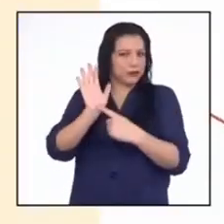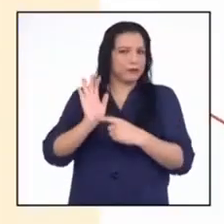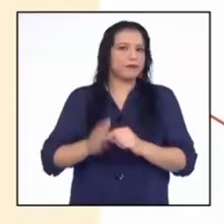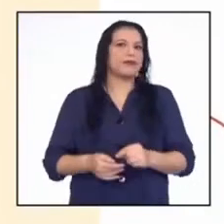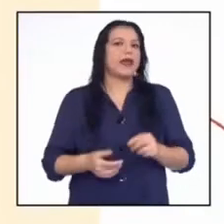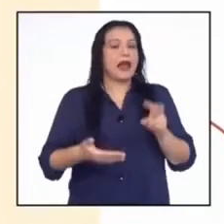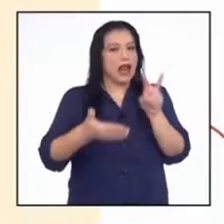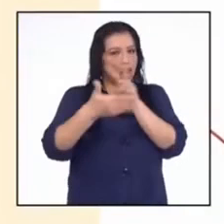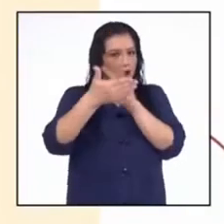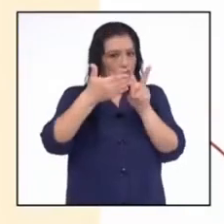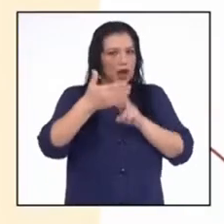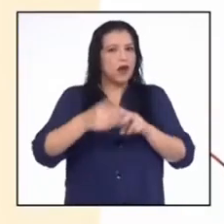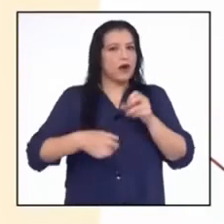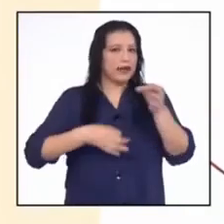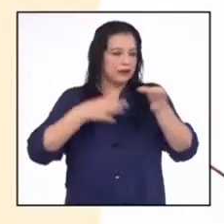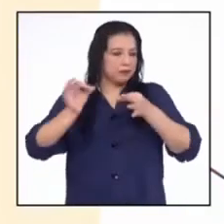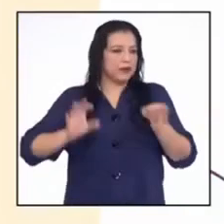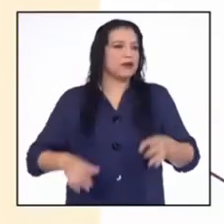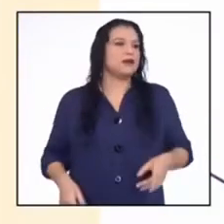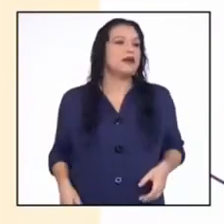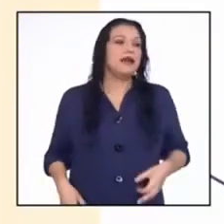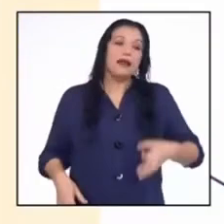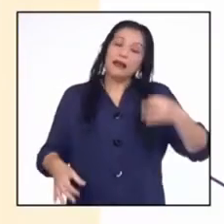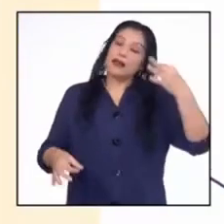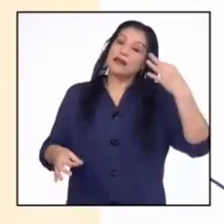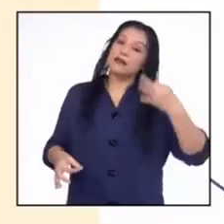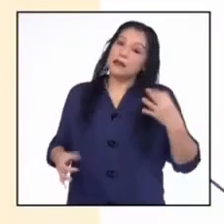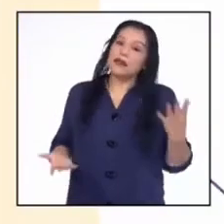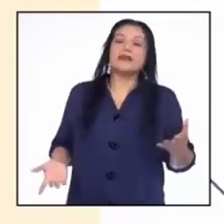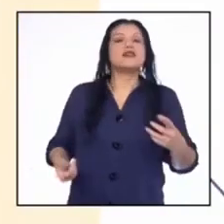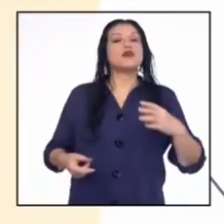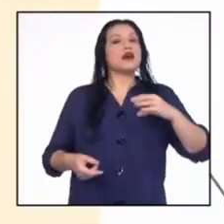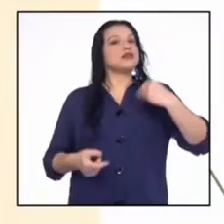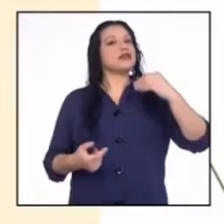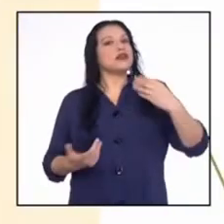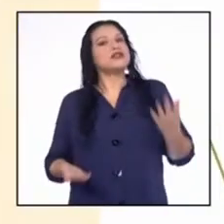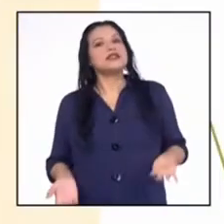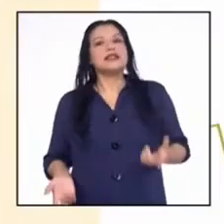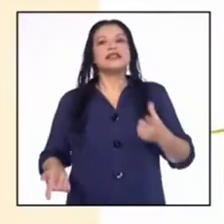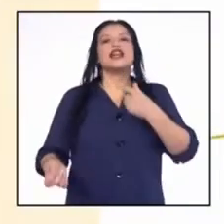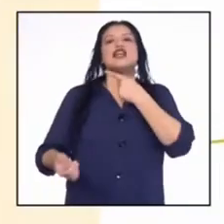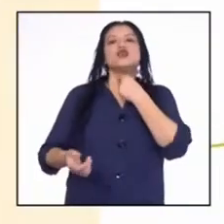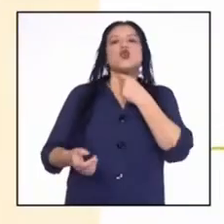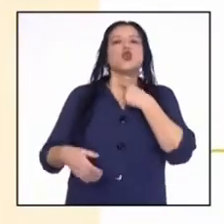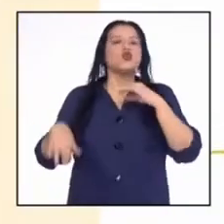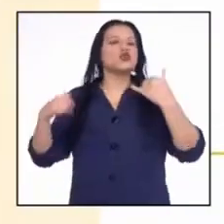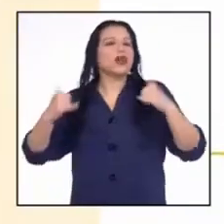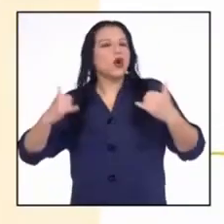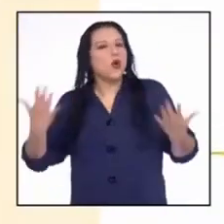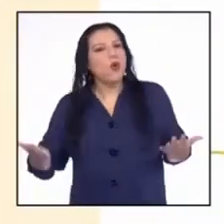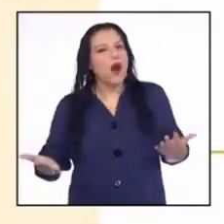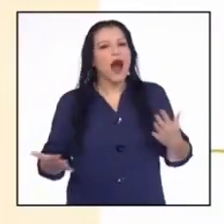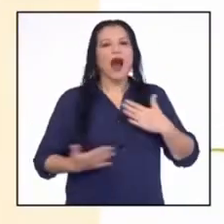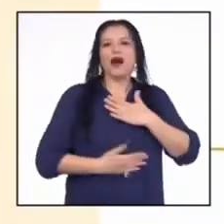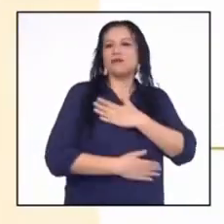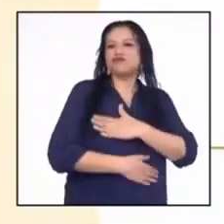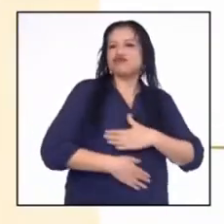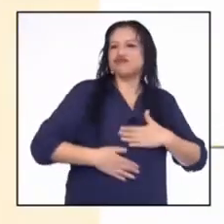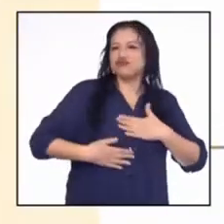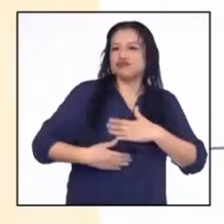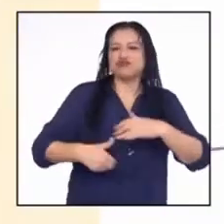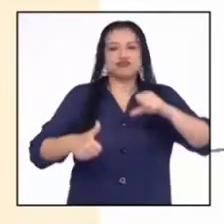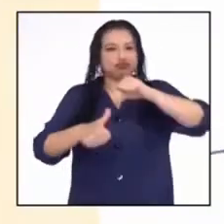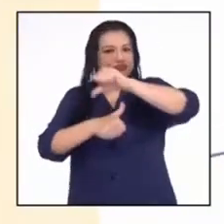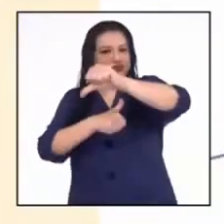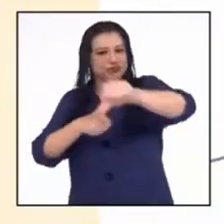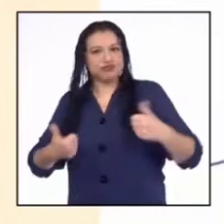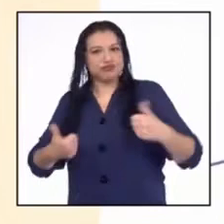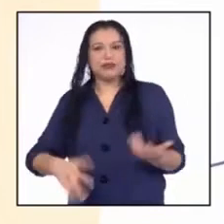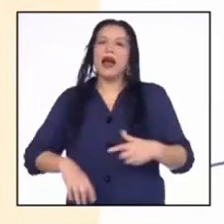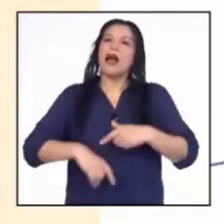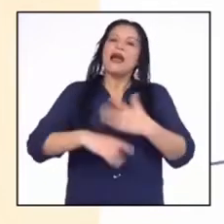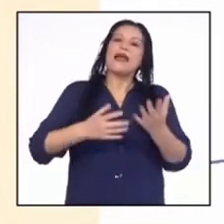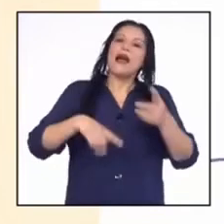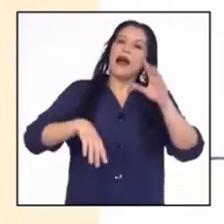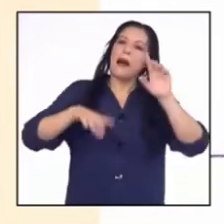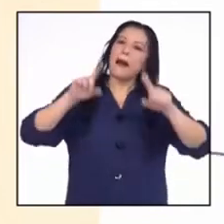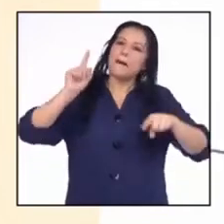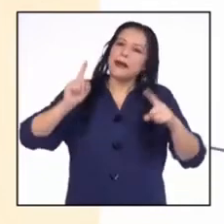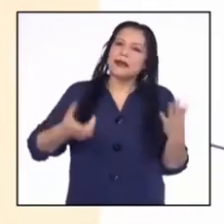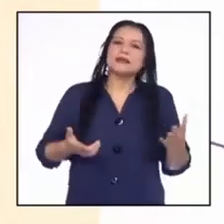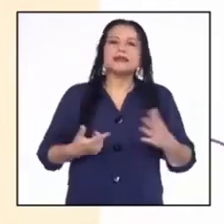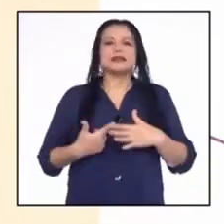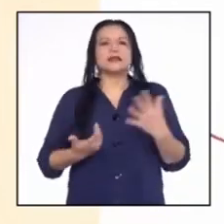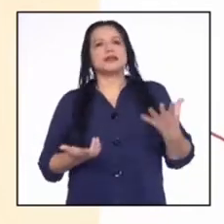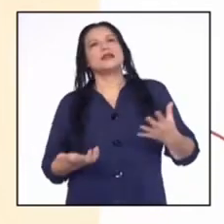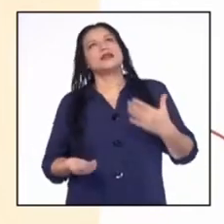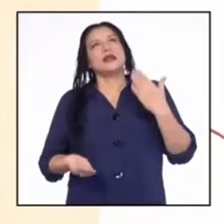leo y explico. Si bien es cierto que a las y los adolescentes les encanta jugar, pasarla bien, hacer hora o incluso a veces son un